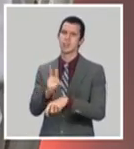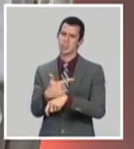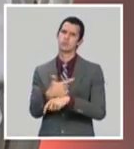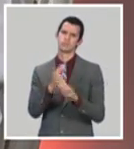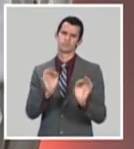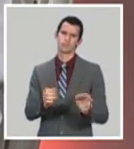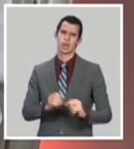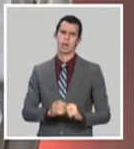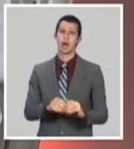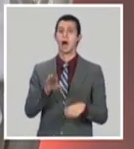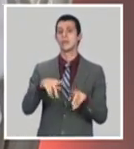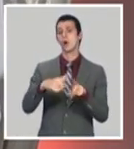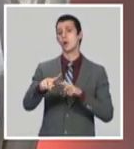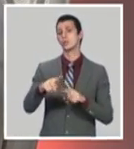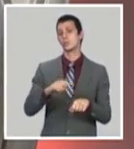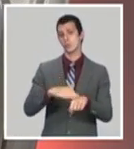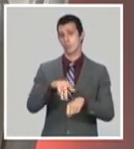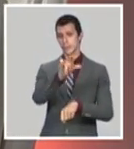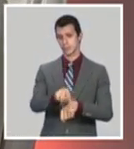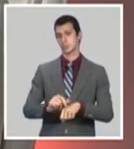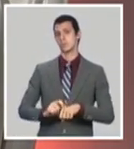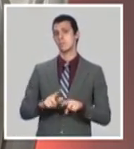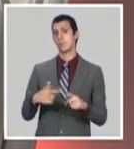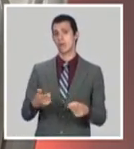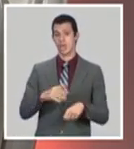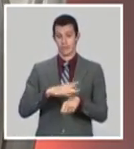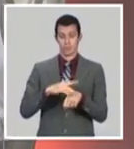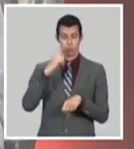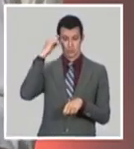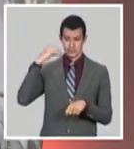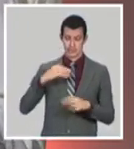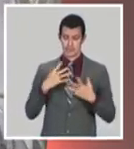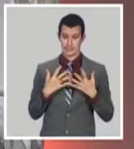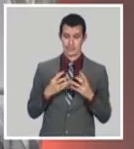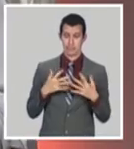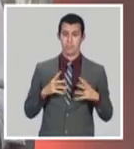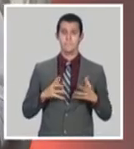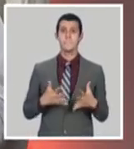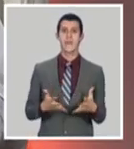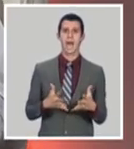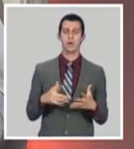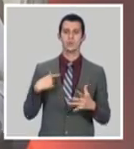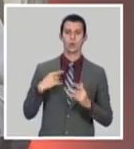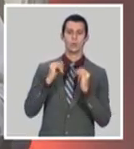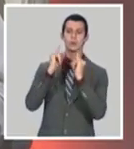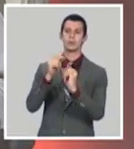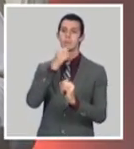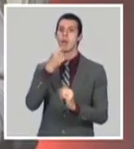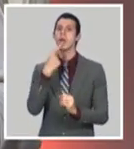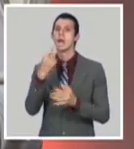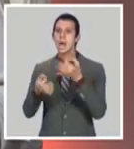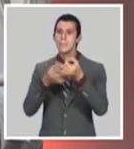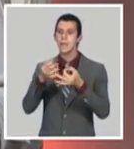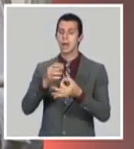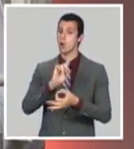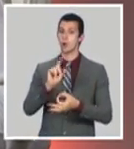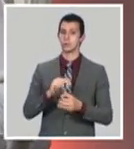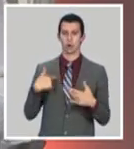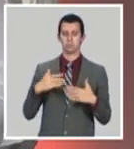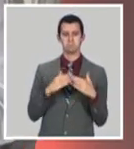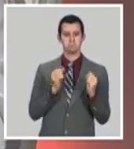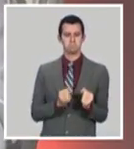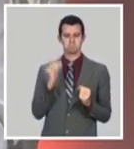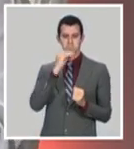síntomas y al final esa persona llega tarde. Y hemos hablado en otras ocasiones que la efectividad de nuestros